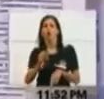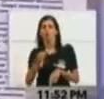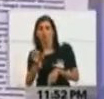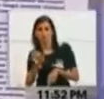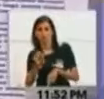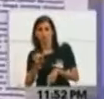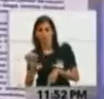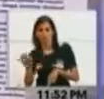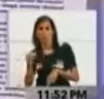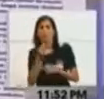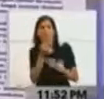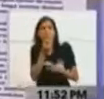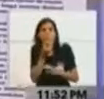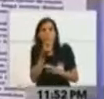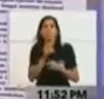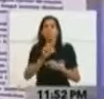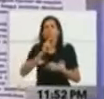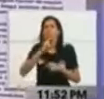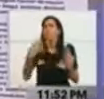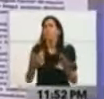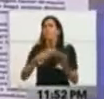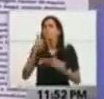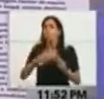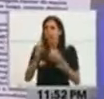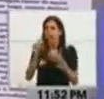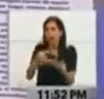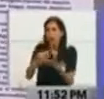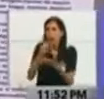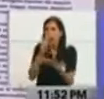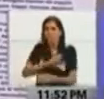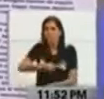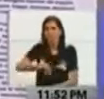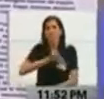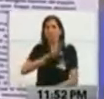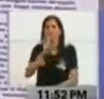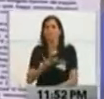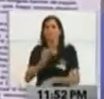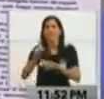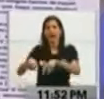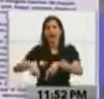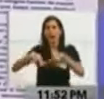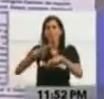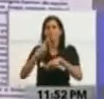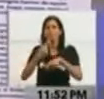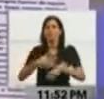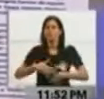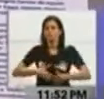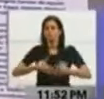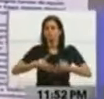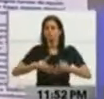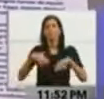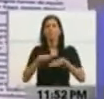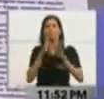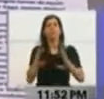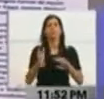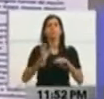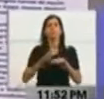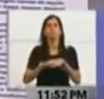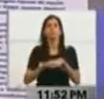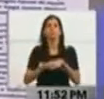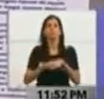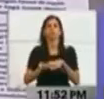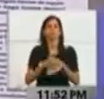develó el secreto del plan agrícola. Fernando Camino, presidente de Fedeagro, indica que la frustración del ministro Rodríguez lo está llevando por